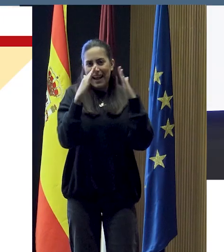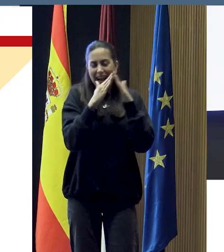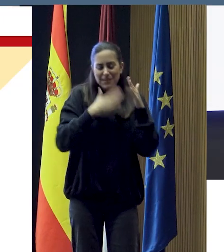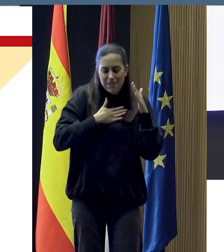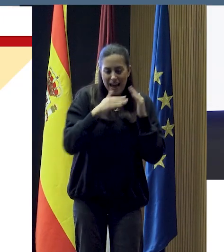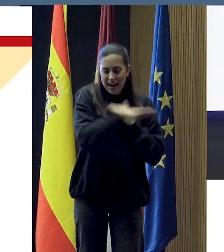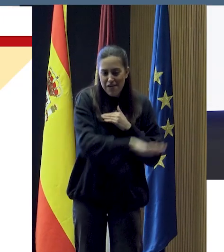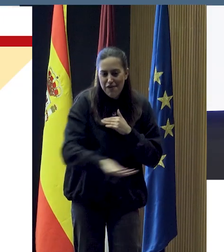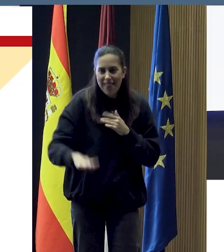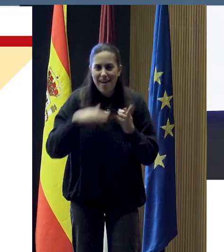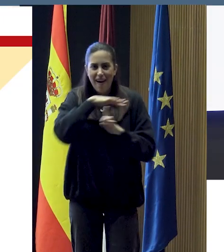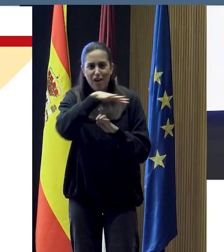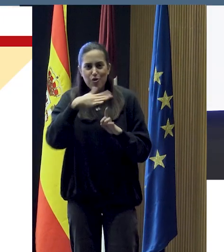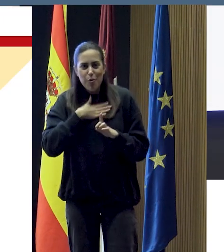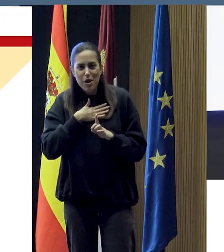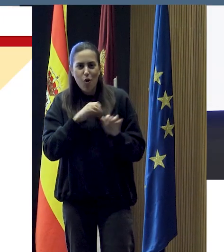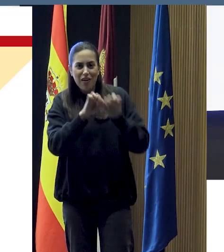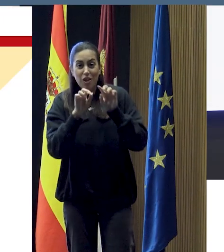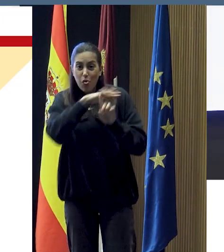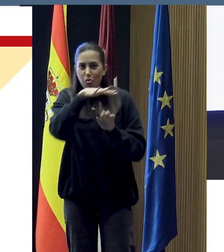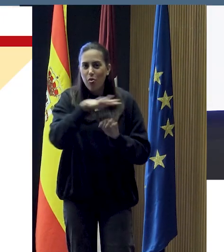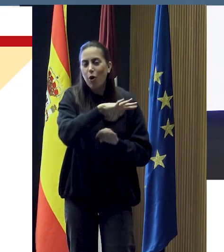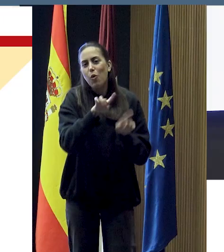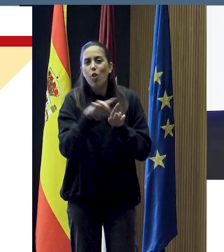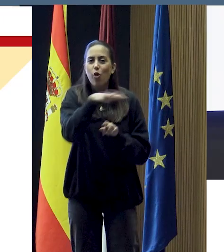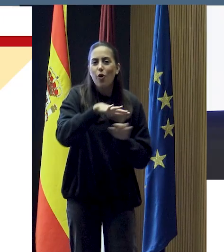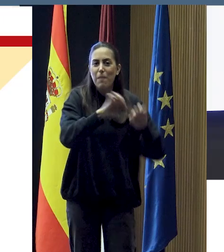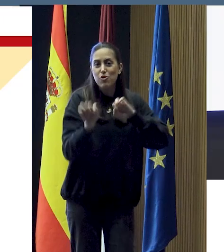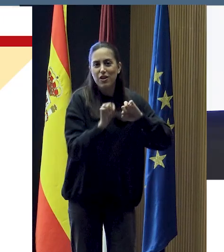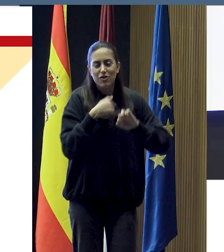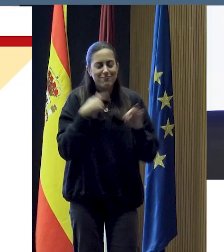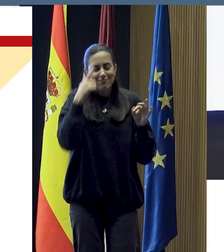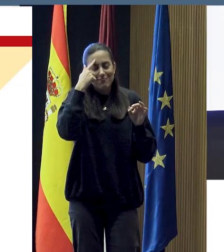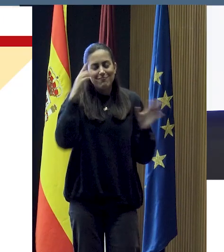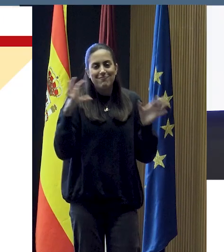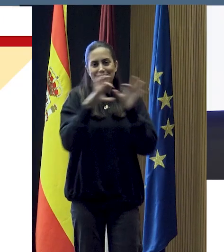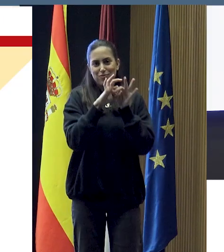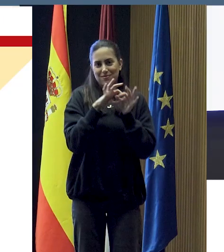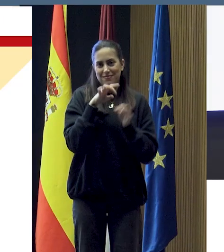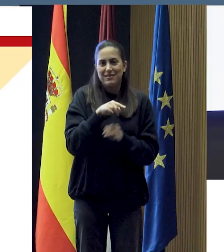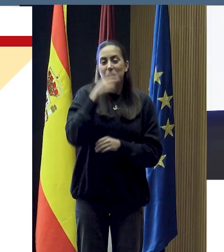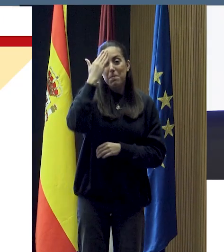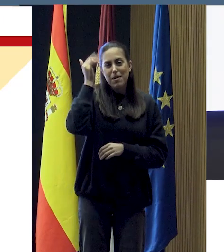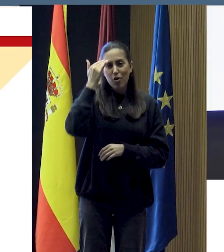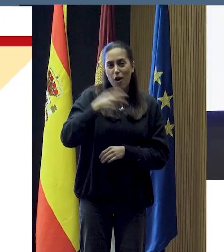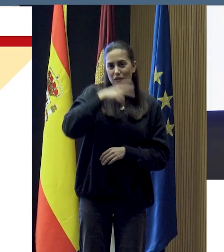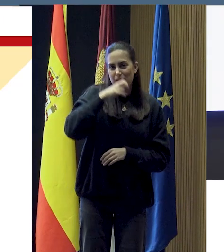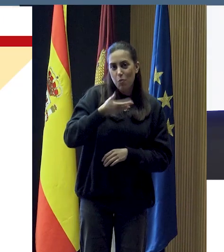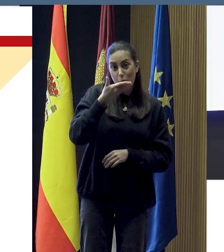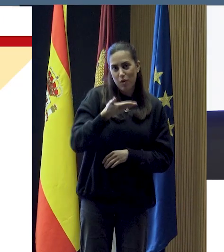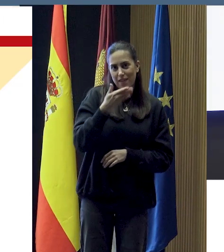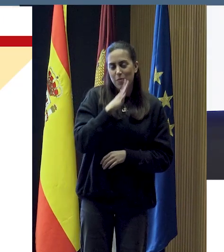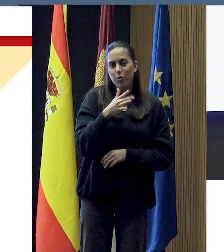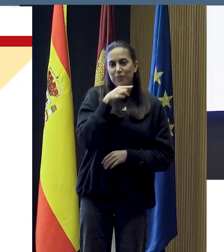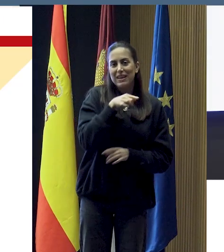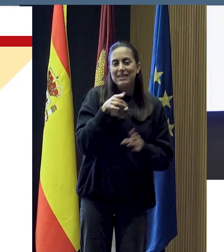mi entorno, ¿no?, de protección. Entonces, esa memoria olfativa es muy importante porque se sabe actualmente que es uno de